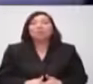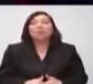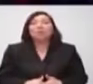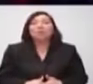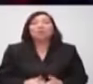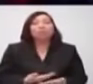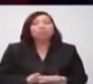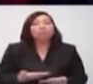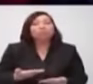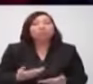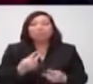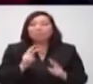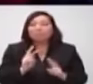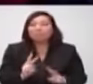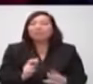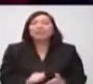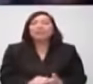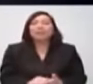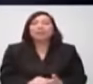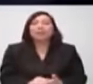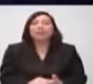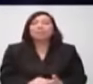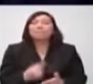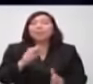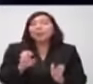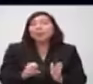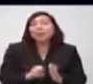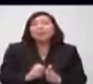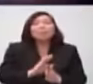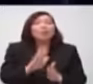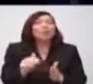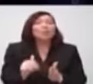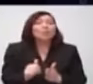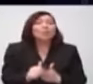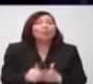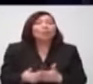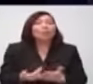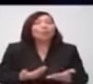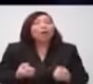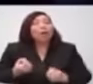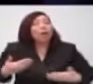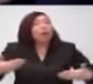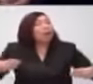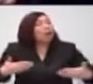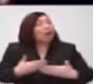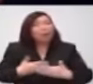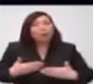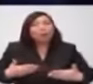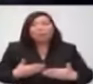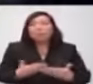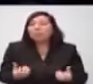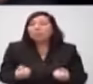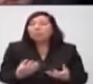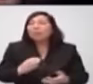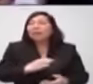tenemos que remitirnos o darnos cuenta que, por ejemplo, todo el tráfico vehicular o las autorizaciones